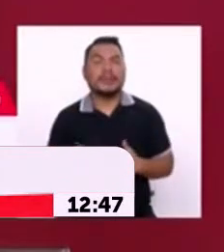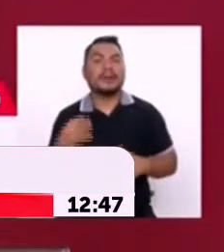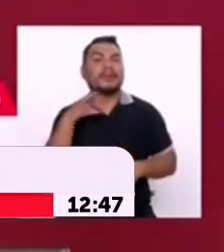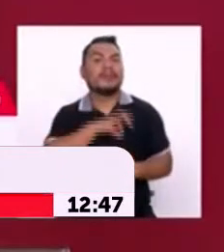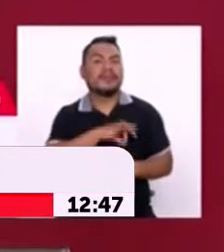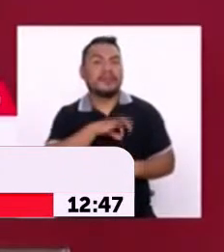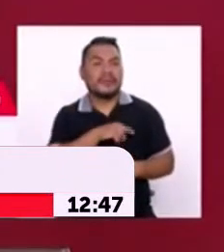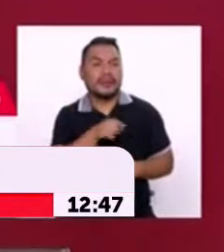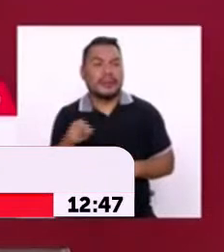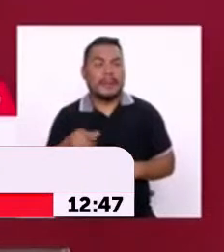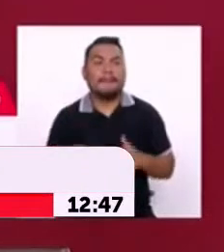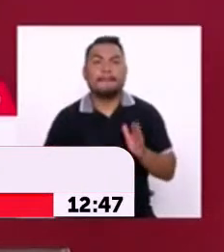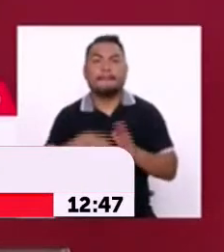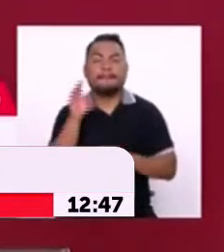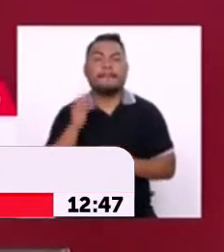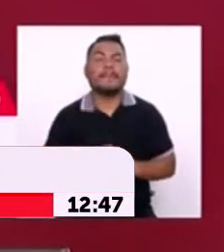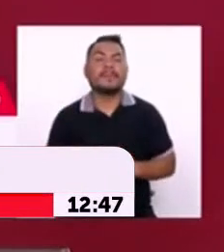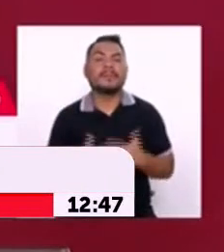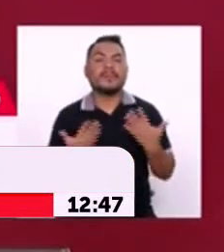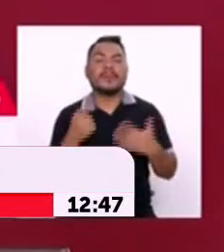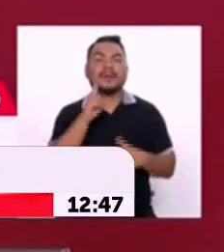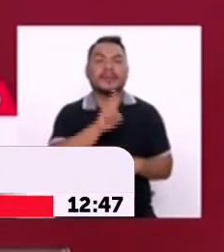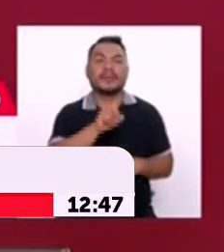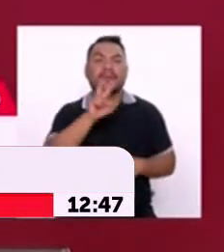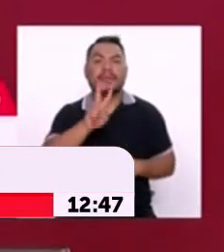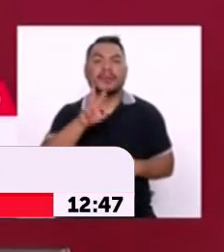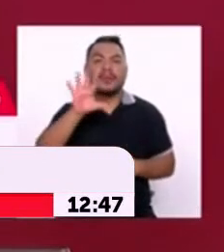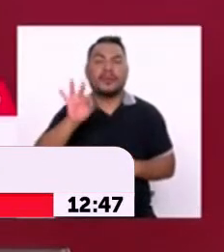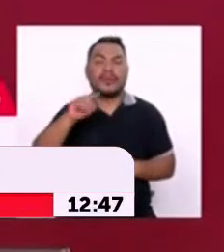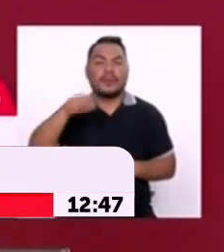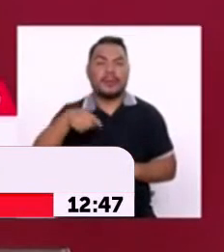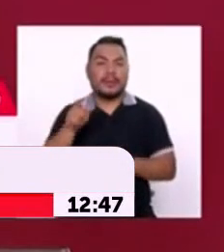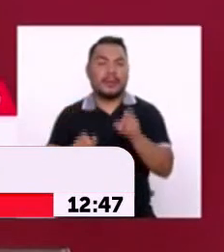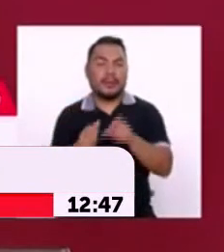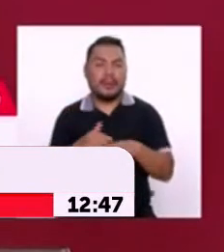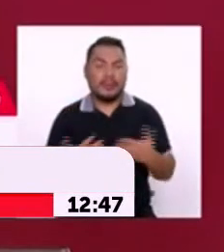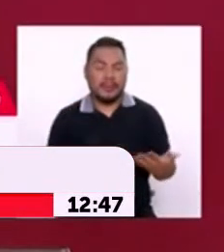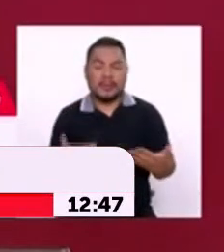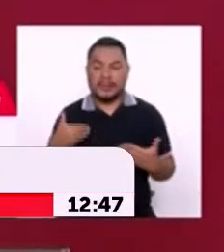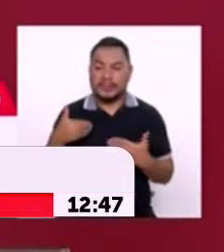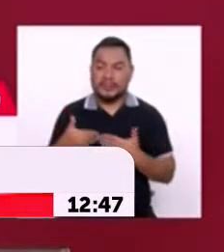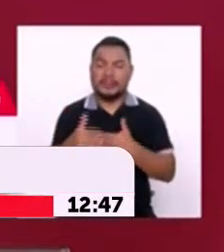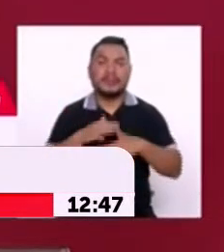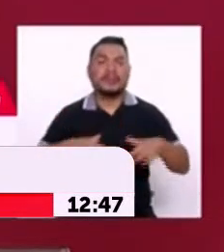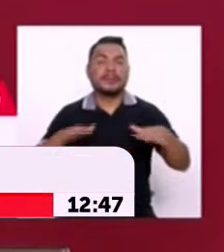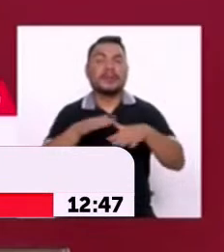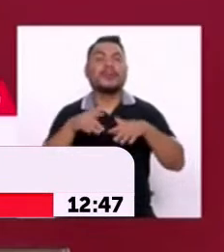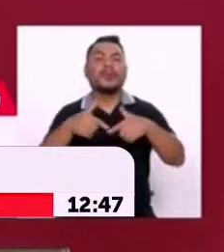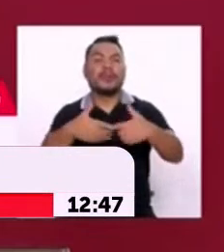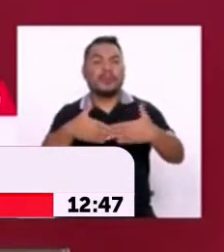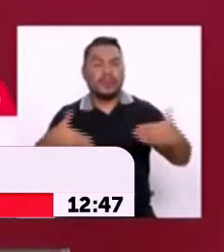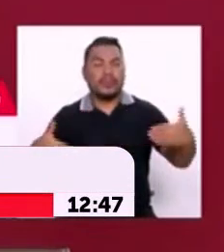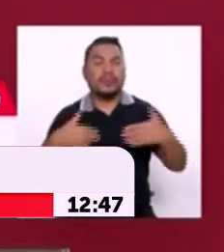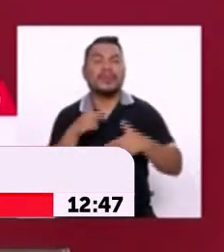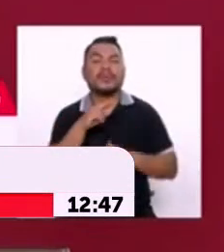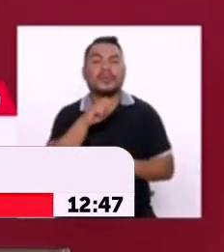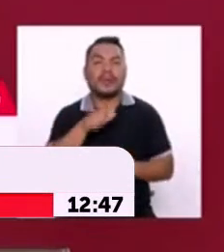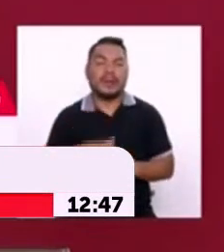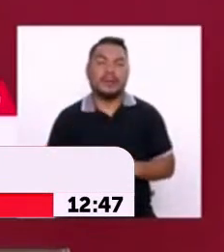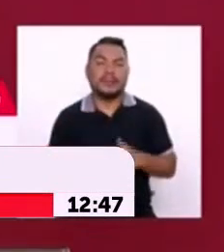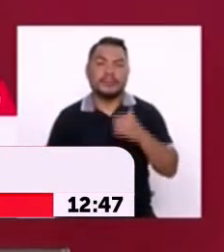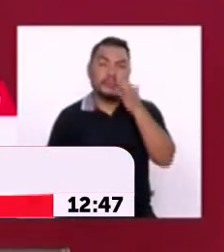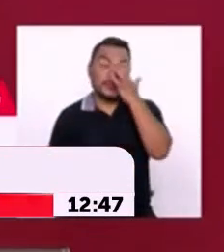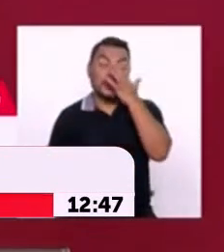regiones, beneficiando a más de 129.000 ciudadanos en los ámbitos urbano y